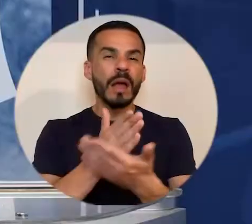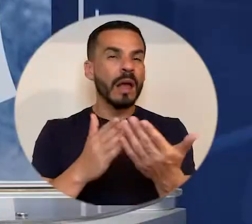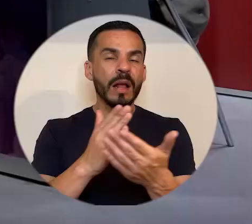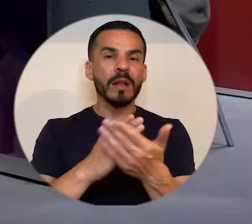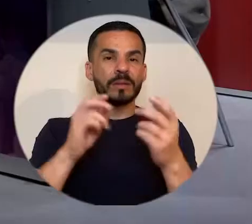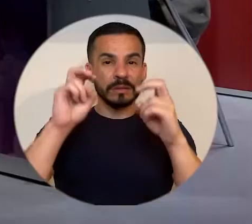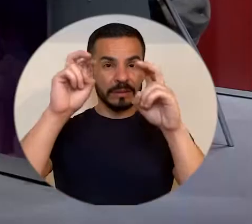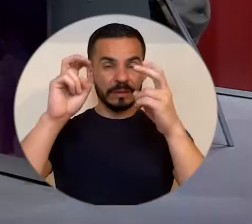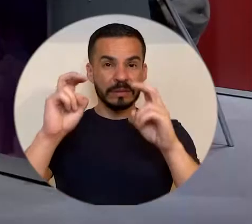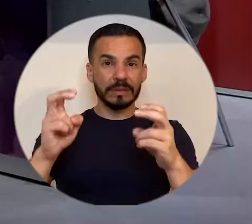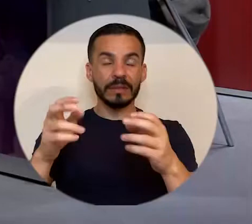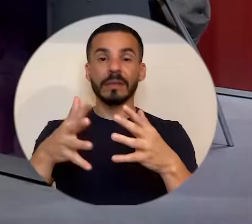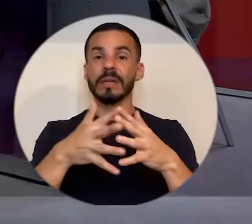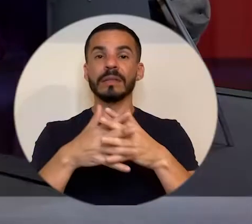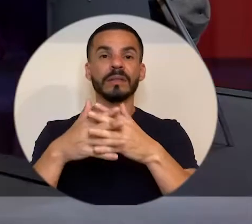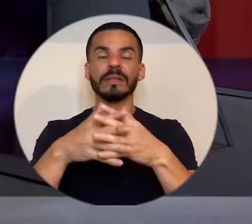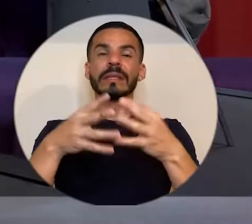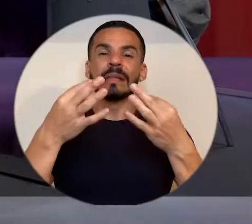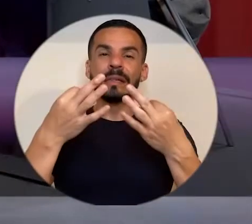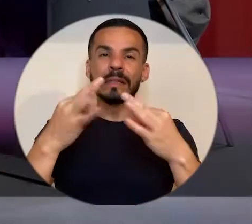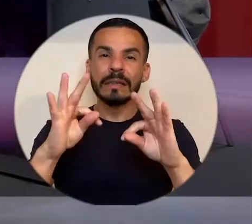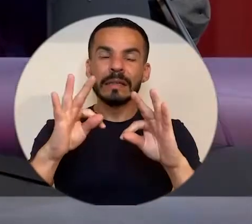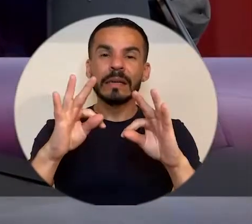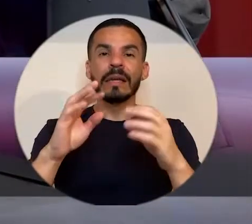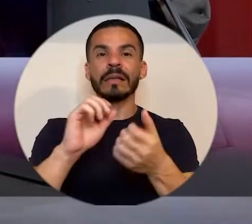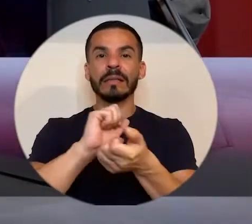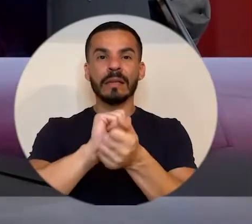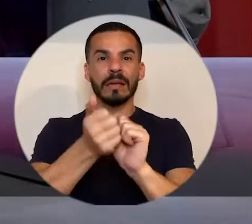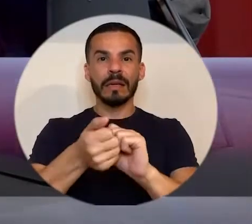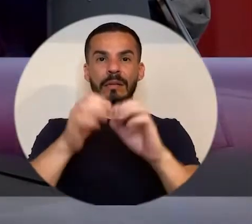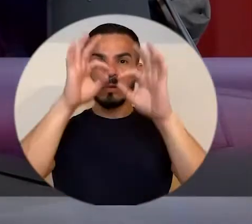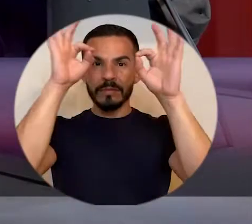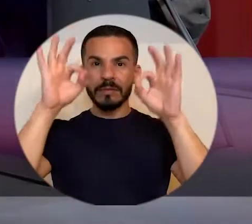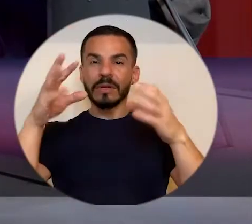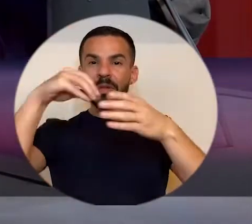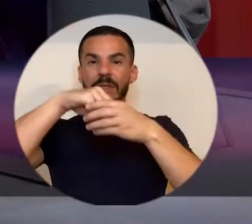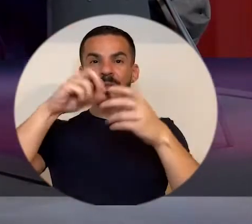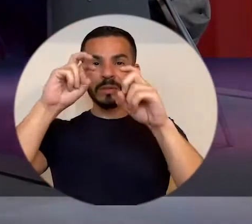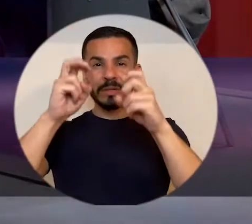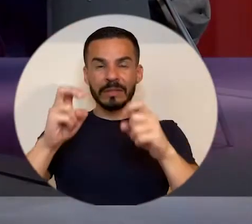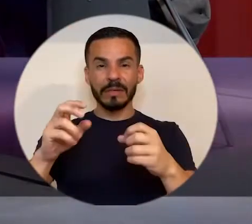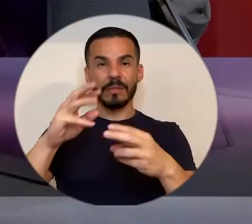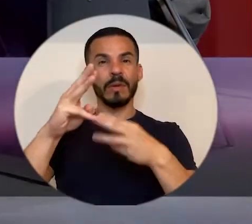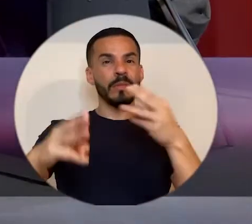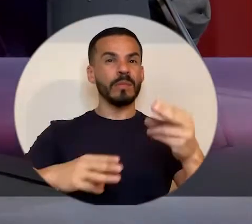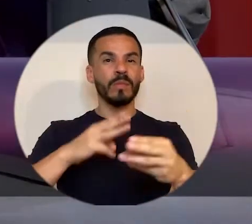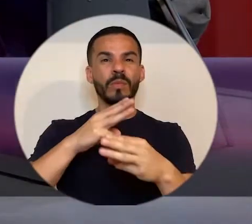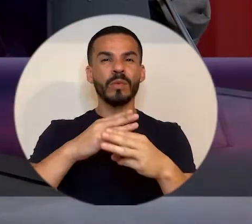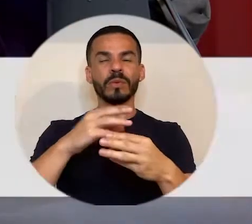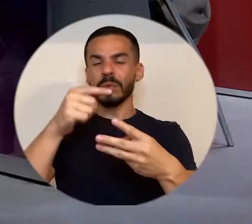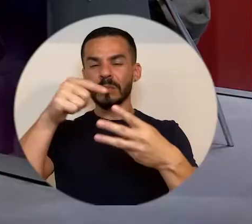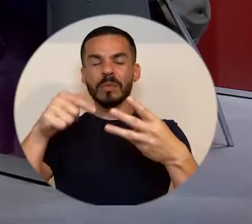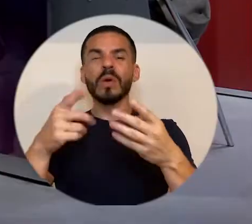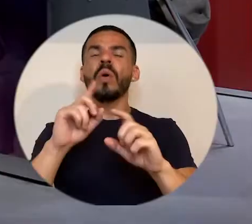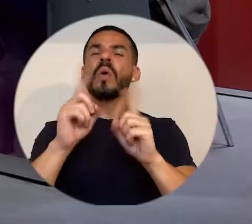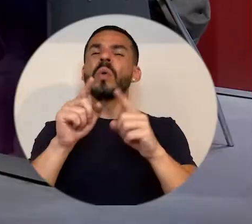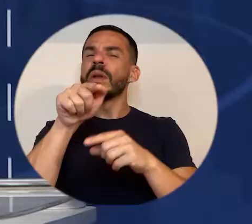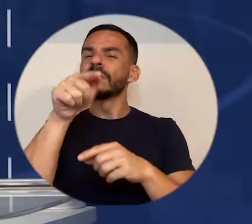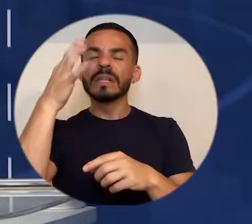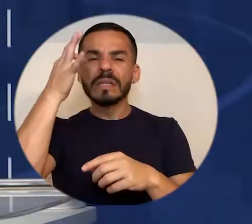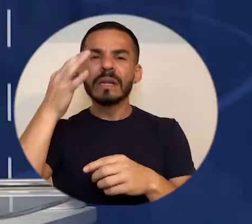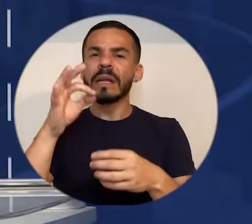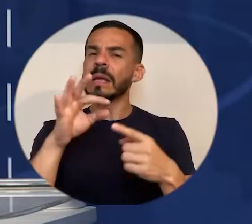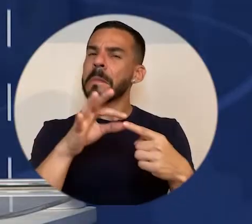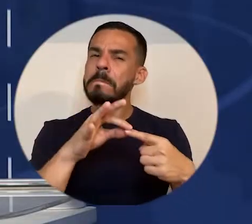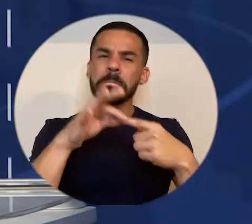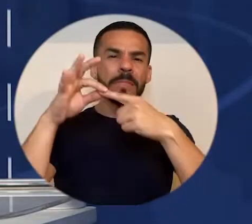Estos son algunos de los temas en los que Estados Unidos está intentando reposicionarse en la agenda mundial. Son varios. ¿Cuál consideraría usted